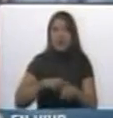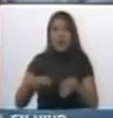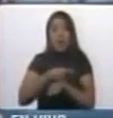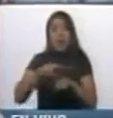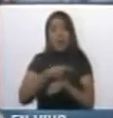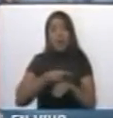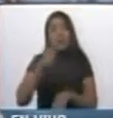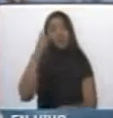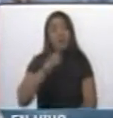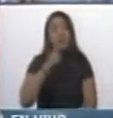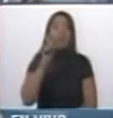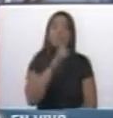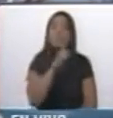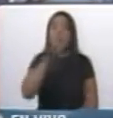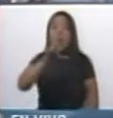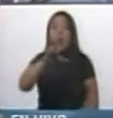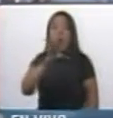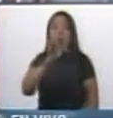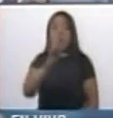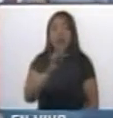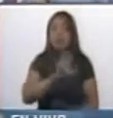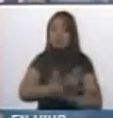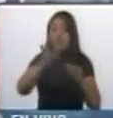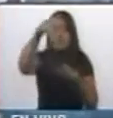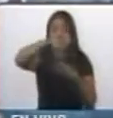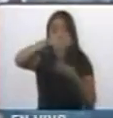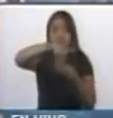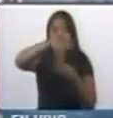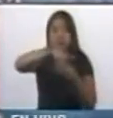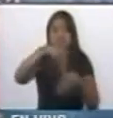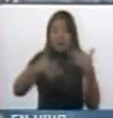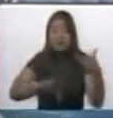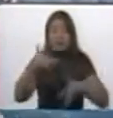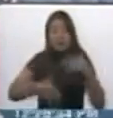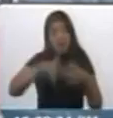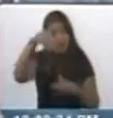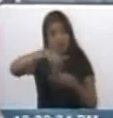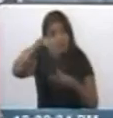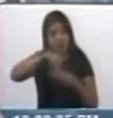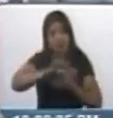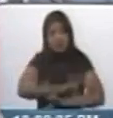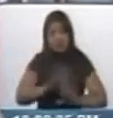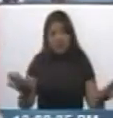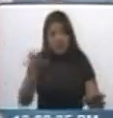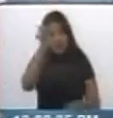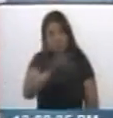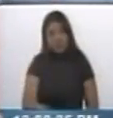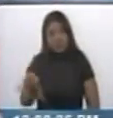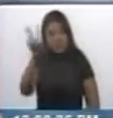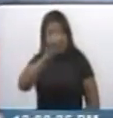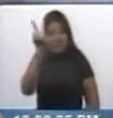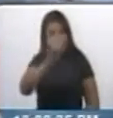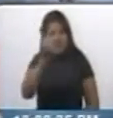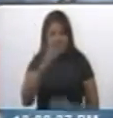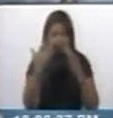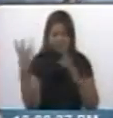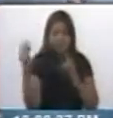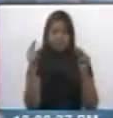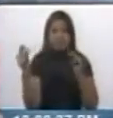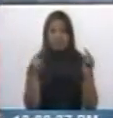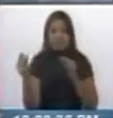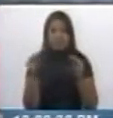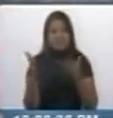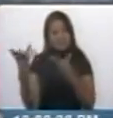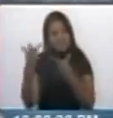Estado Sucre, Luis Acuña, emitió su voto en esta jornada electoral que se vive en todo el país. Vamos a conversar con él para que nos dé